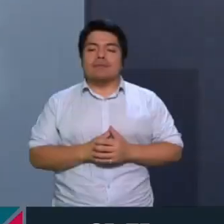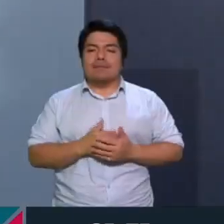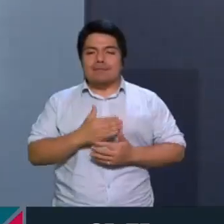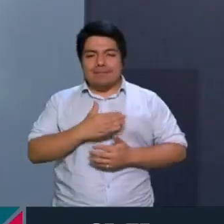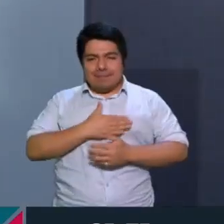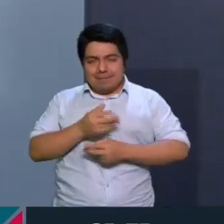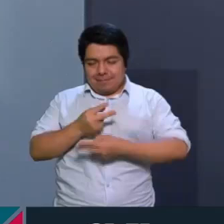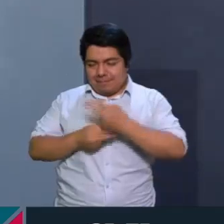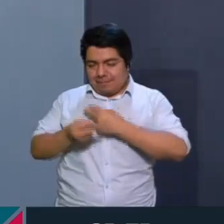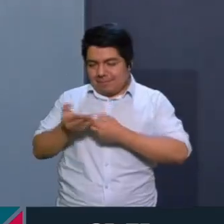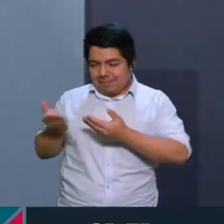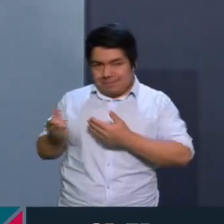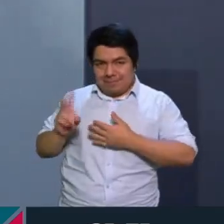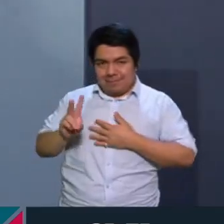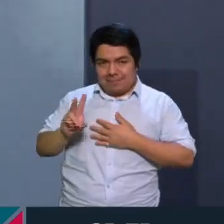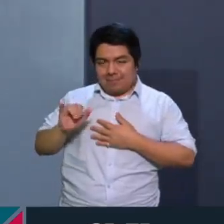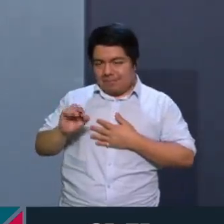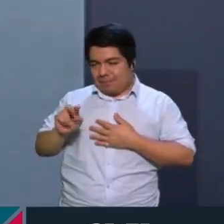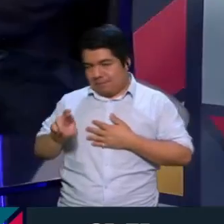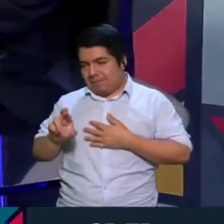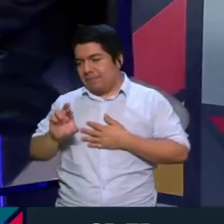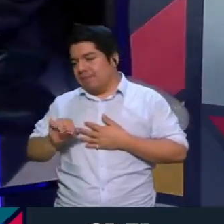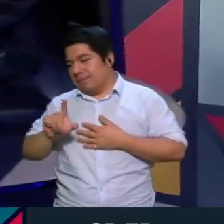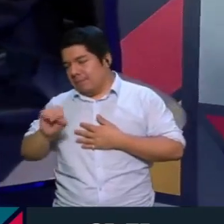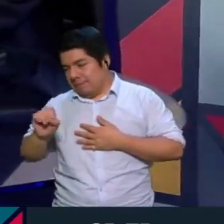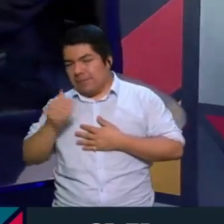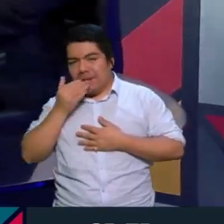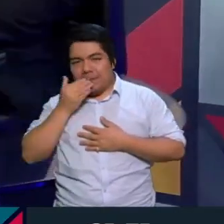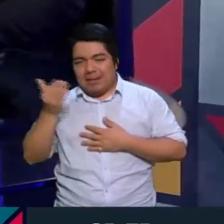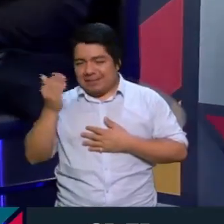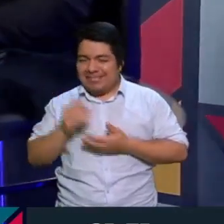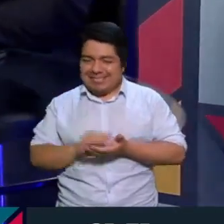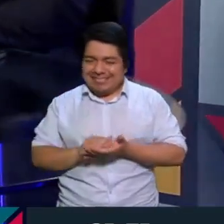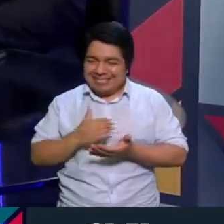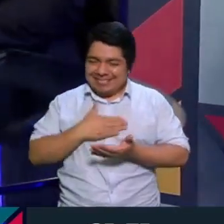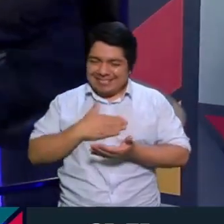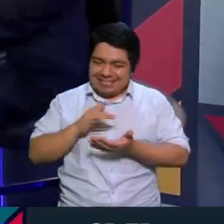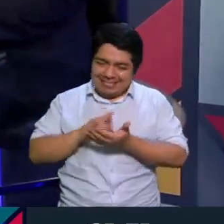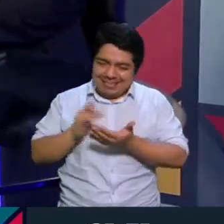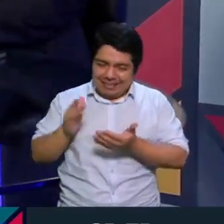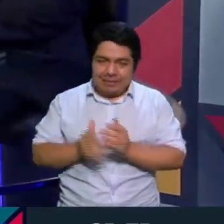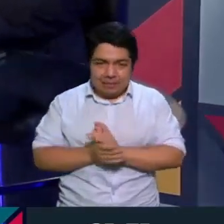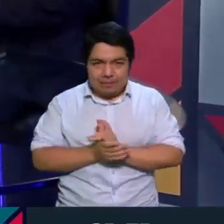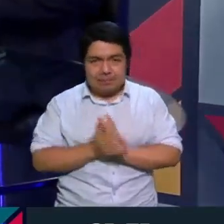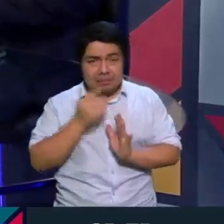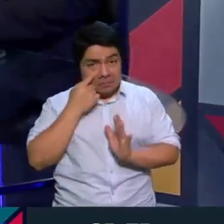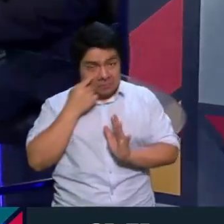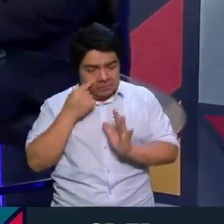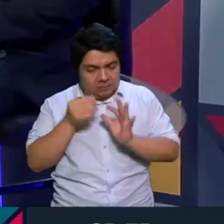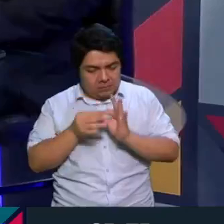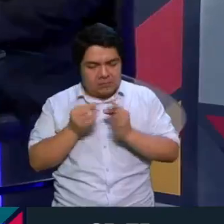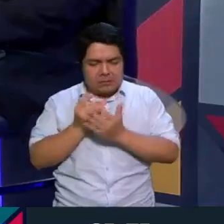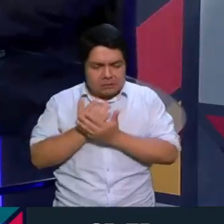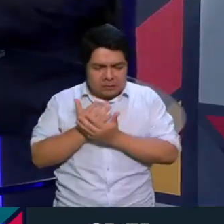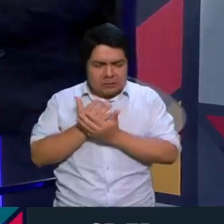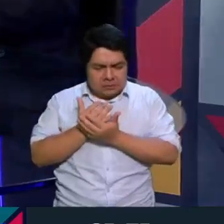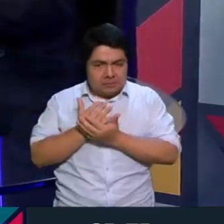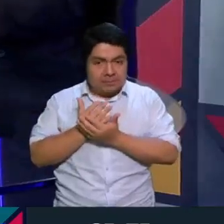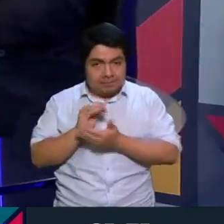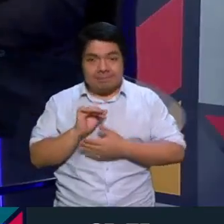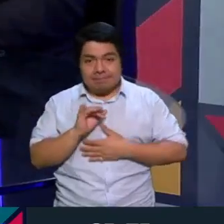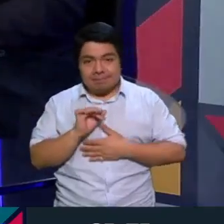le damos la bienvenida, como siempre, a su casa, a nuestro querido Víctor Ronquillo. Muchas gracias, Braulio. Bueno, pues fíjate que estuve yo esperando el momento